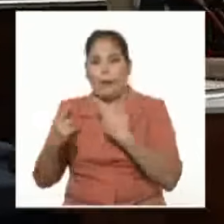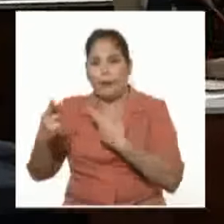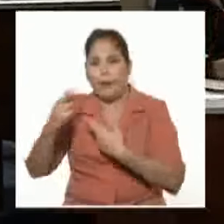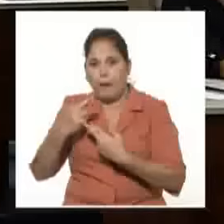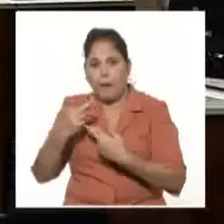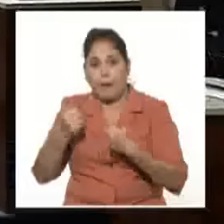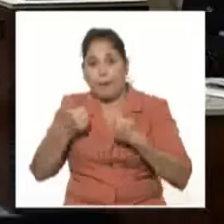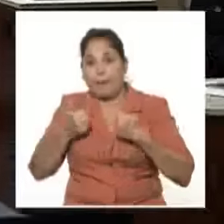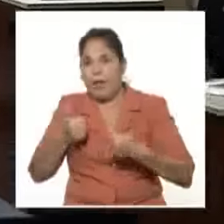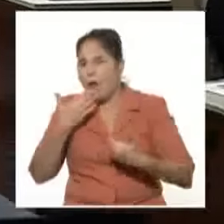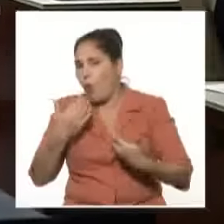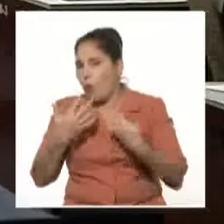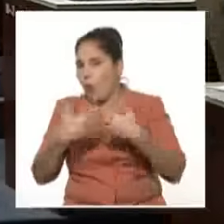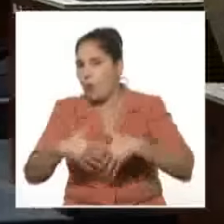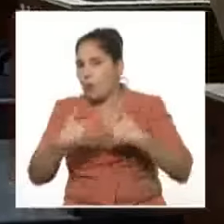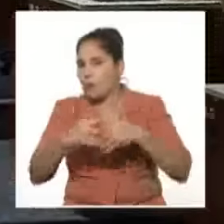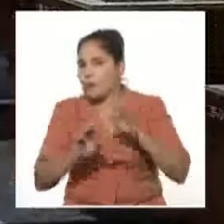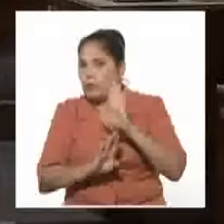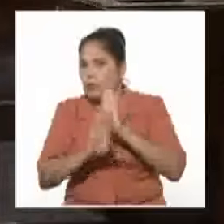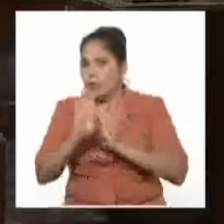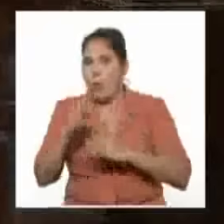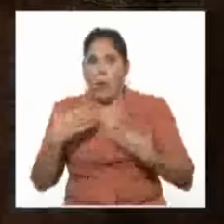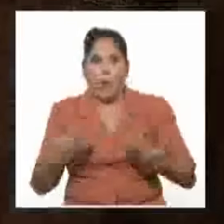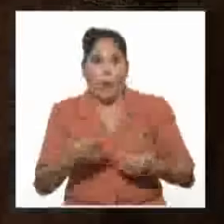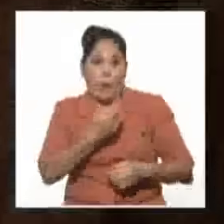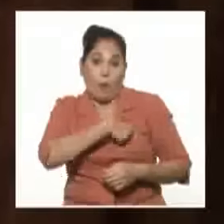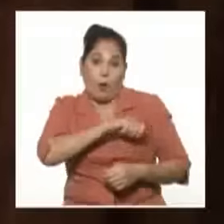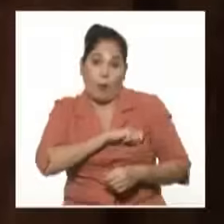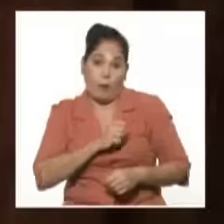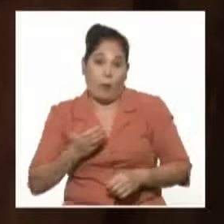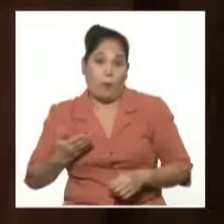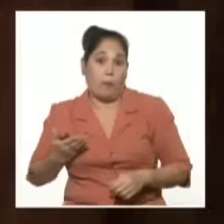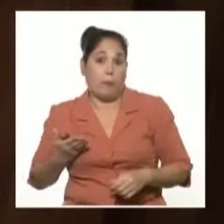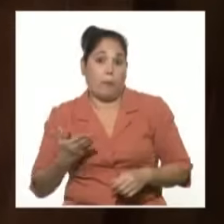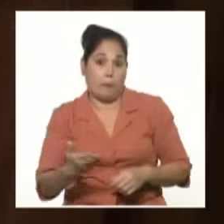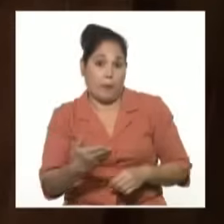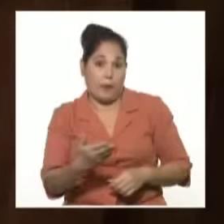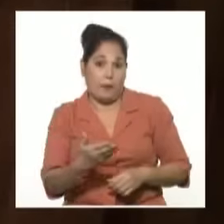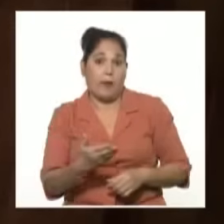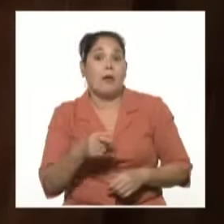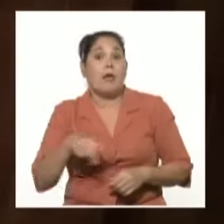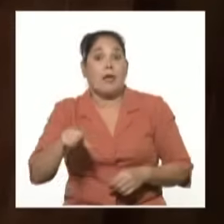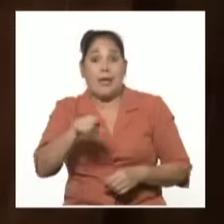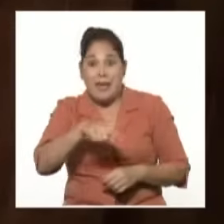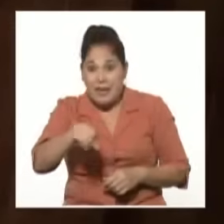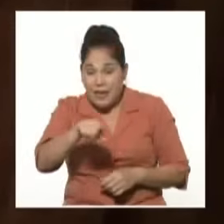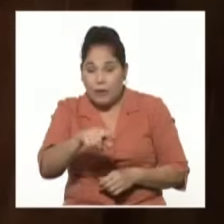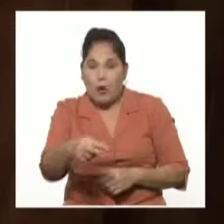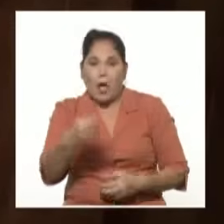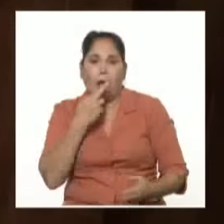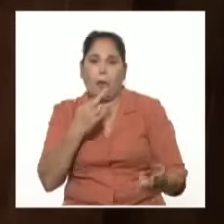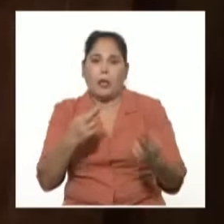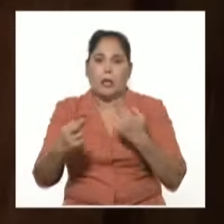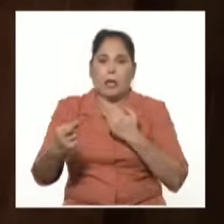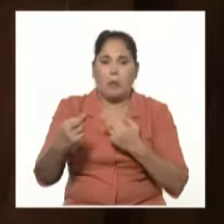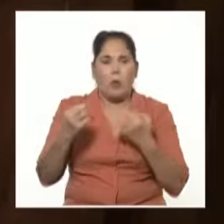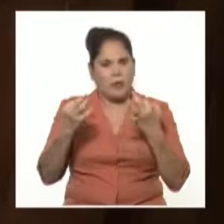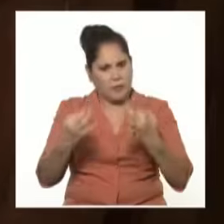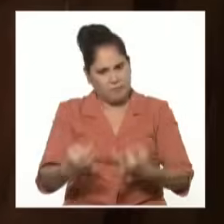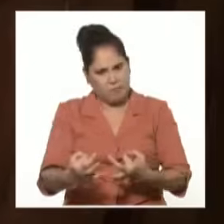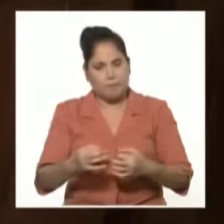oportunas, que sean sensibles ante las demandas de la ciudadanía y que los servidores públicos actúen como